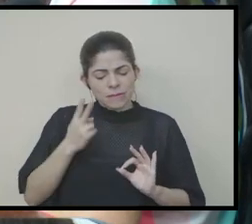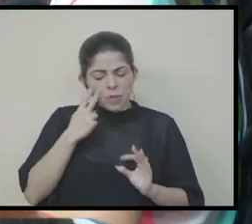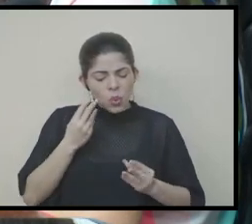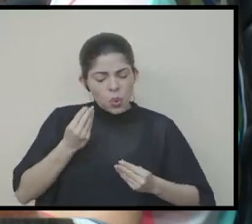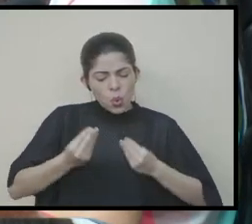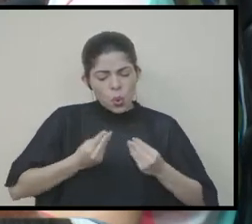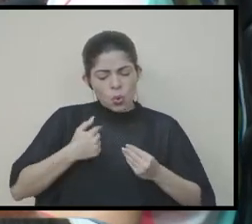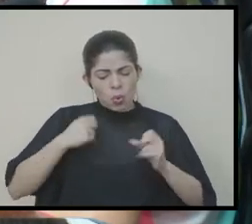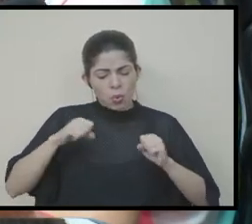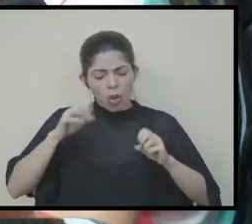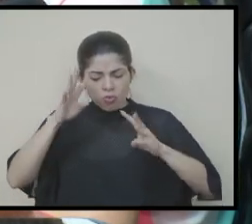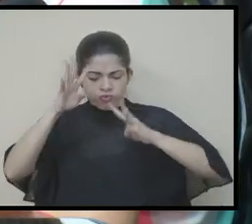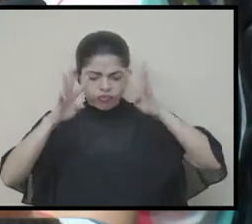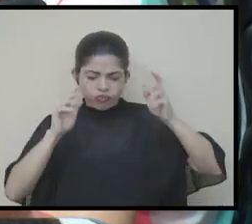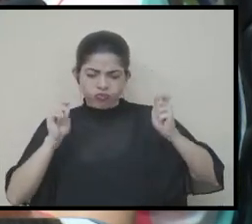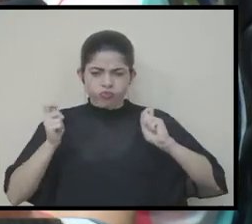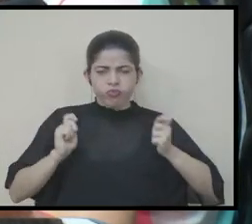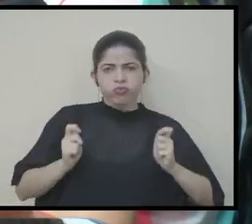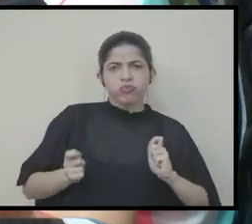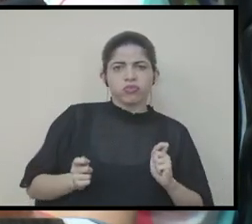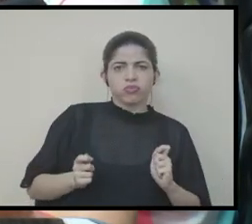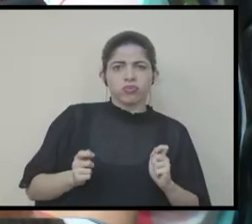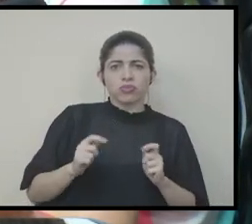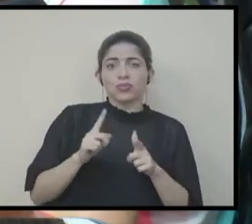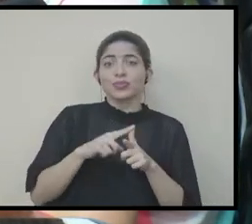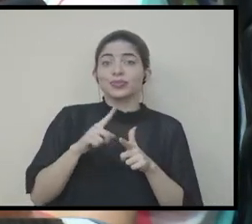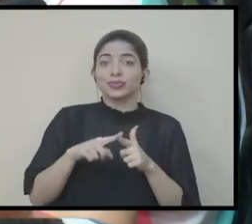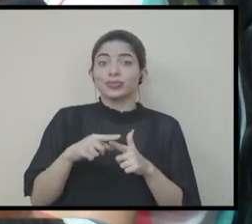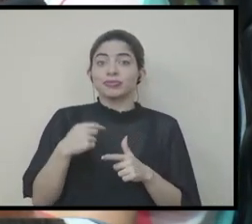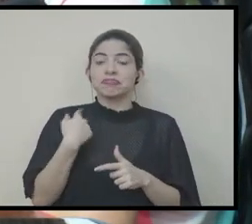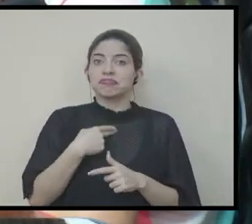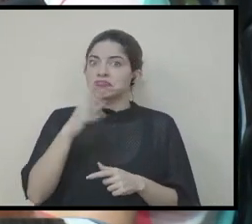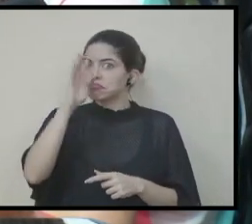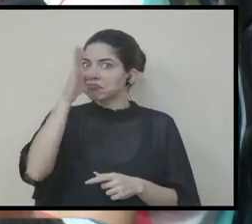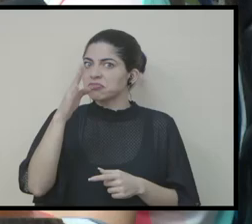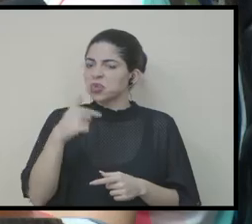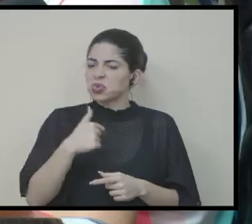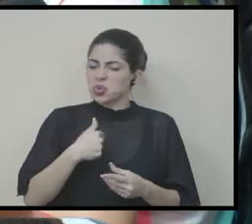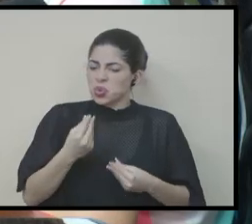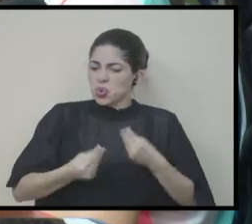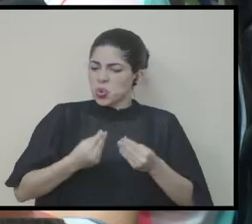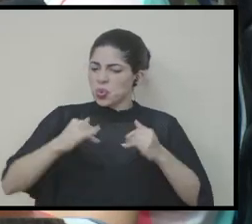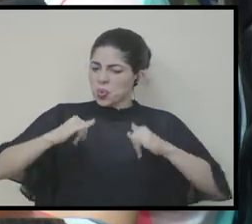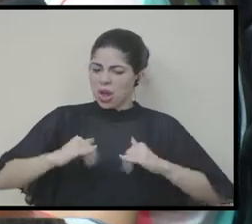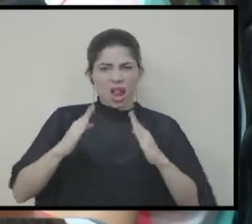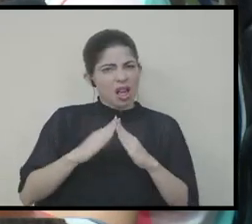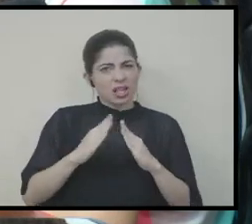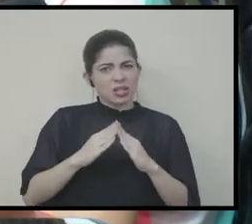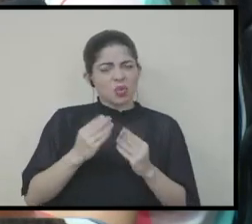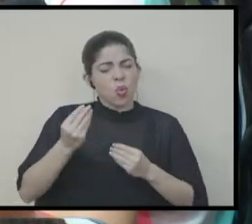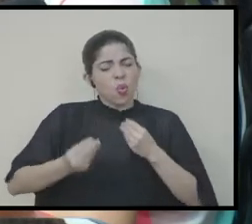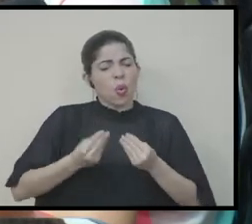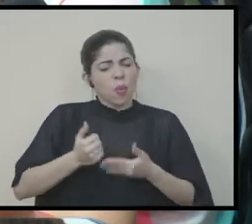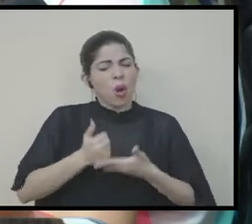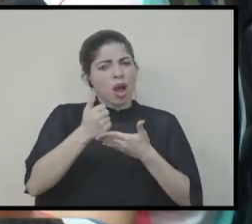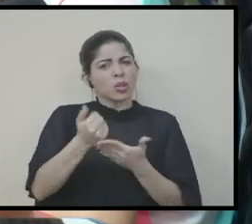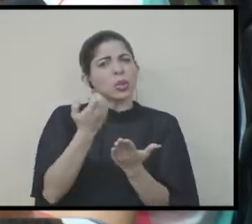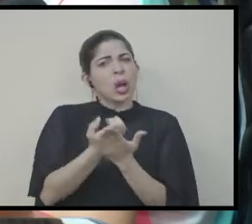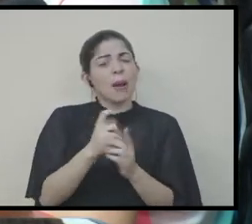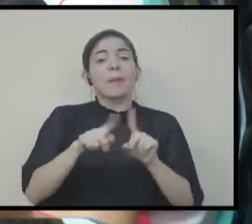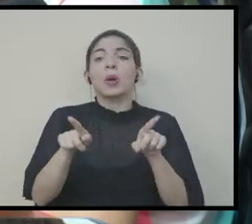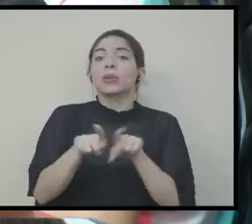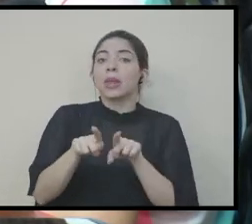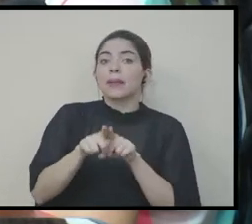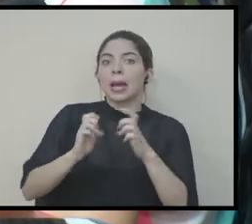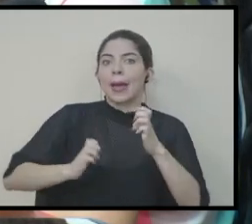puedo reinventarme, ¿verdad? Y entonces dijimos, bueno, ¿qué puedo hacer yo desde la casa? ¿Cómo puedo ayudar en la parte económica, pero también en